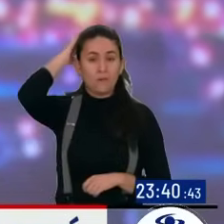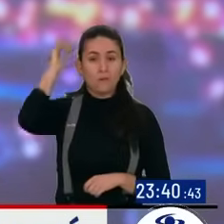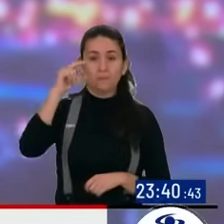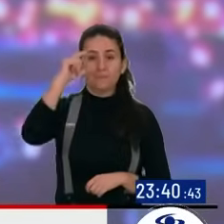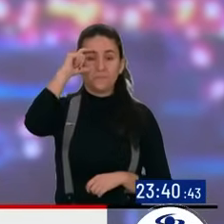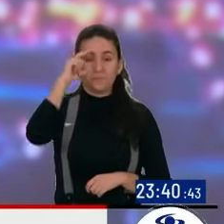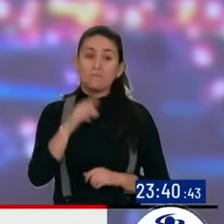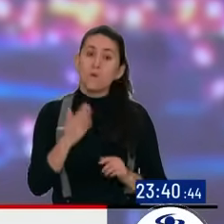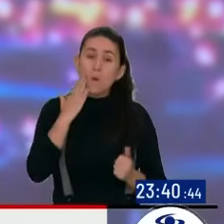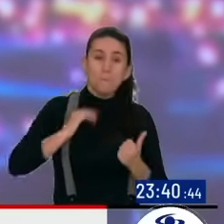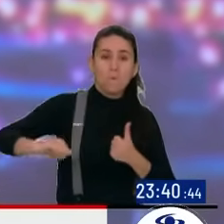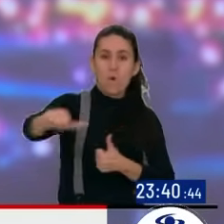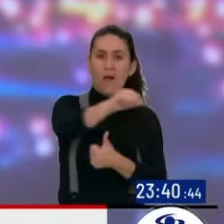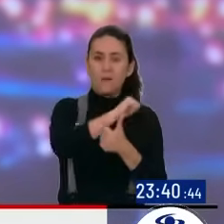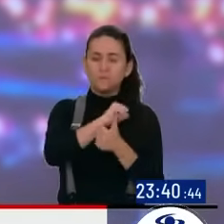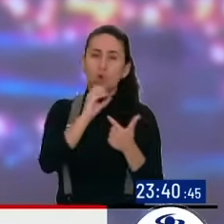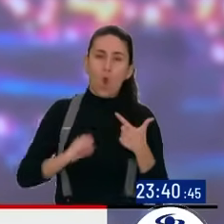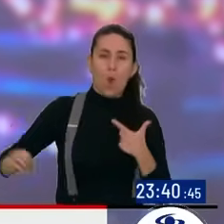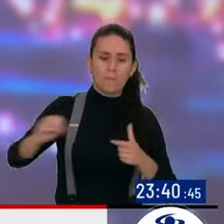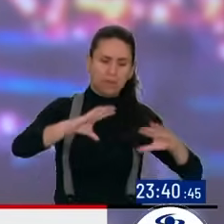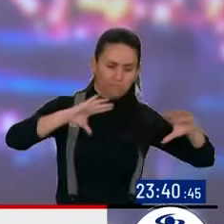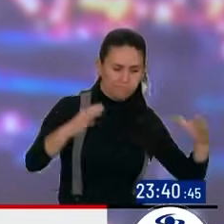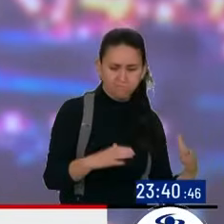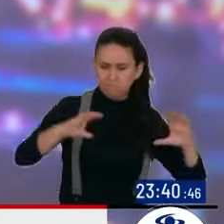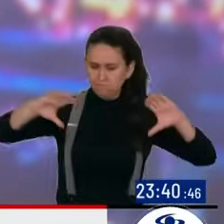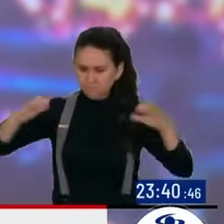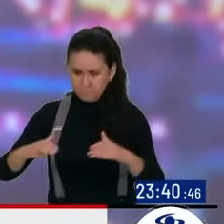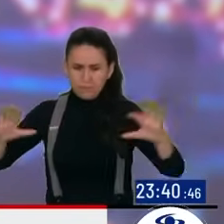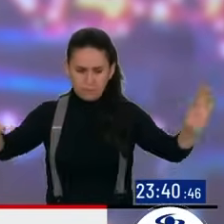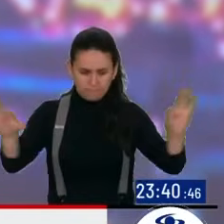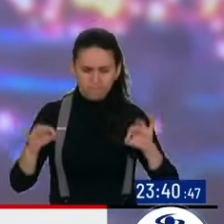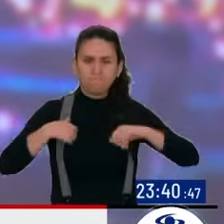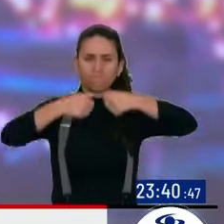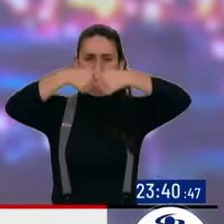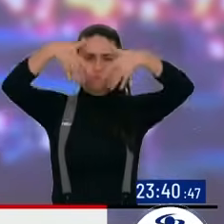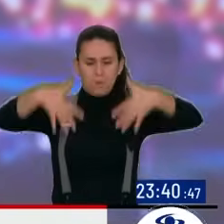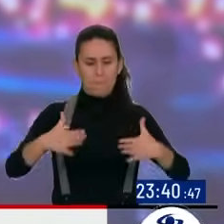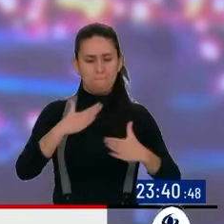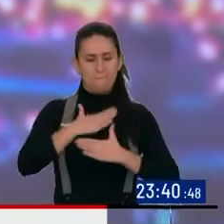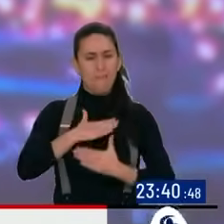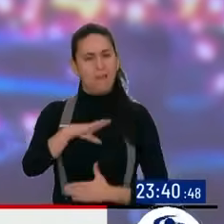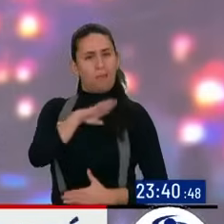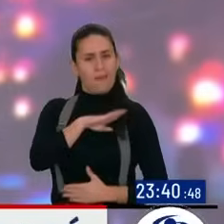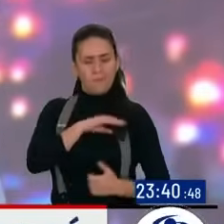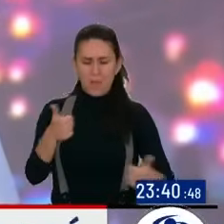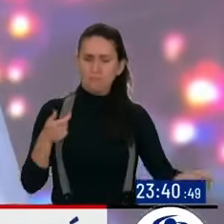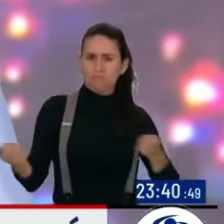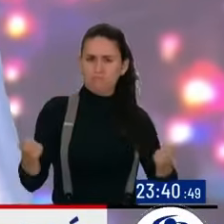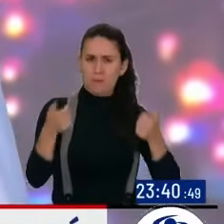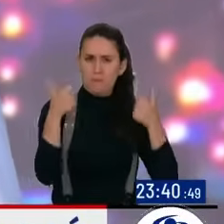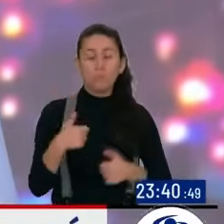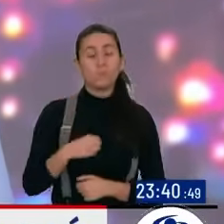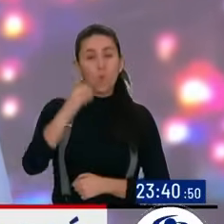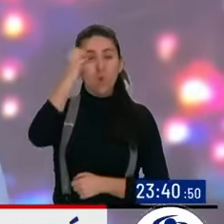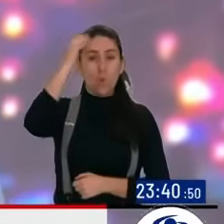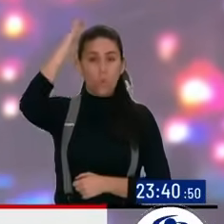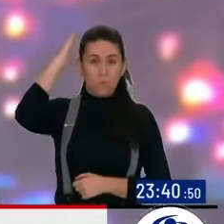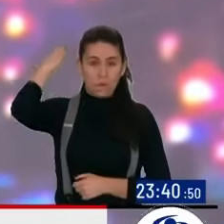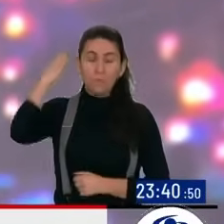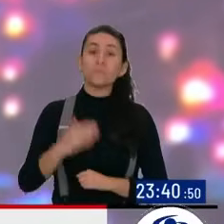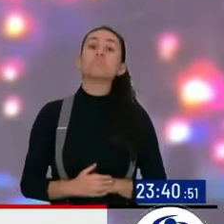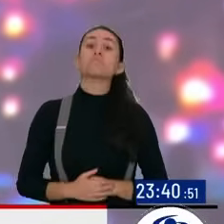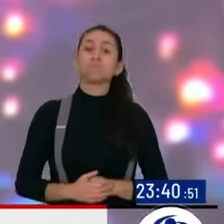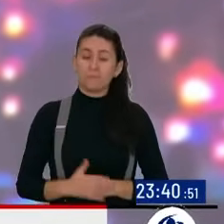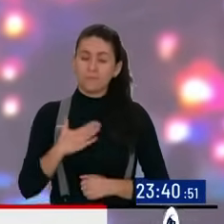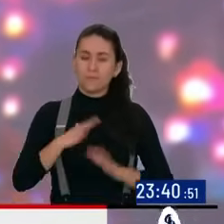mujeres y los mejores hombres para ser parte del gabinete de Bogotá, para que me acompañen en la jefatura de esta ciudad. Iniciaremos nuestro plan de